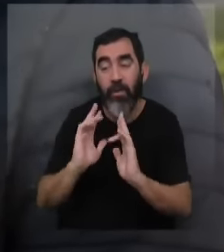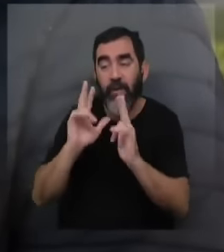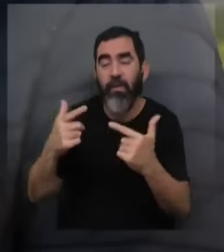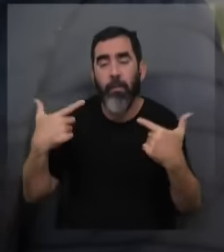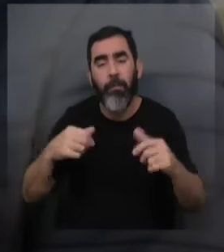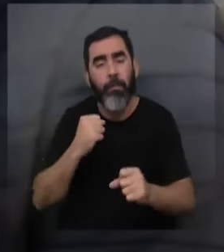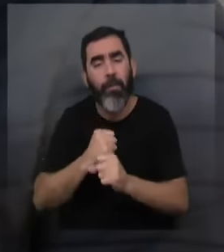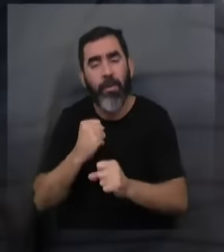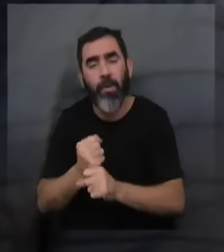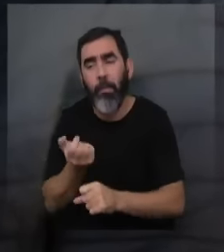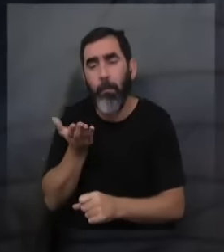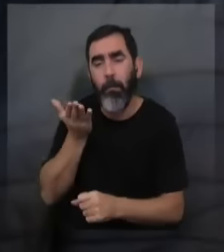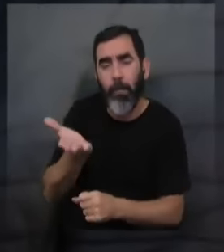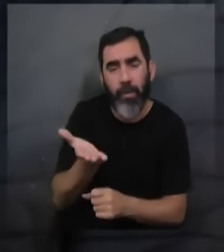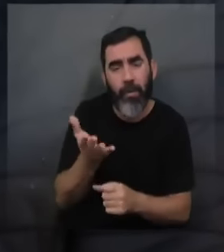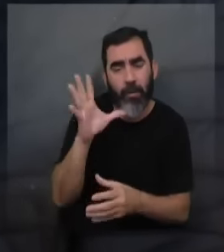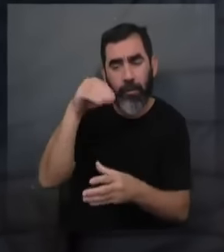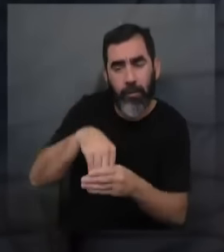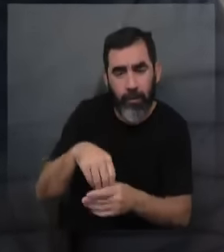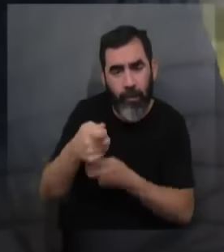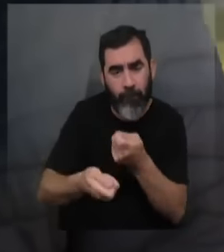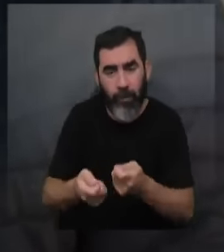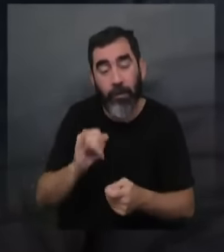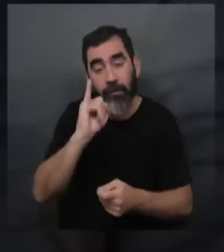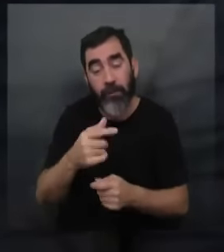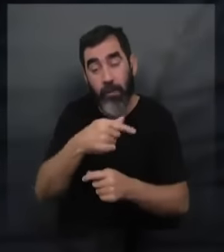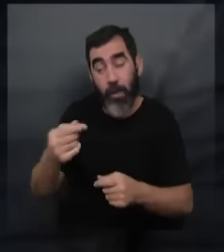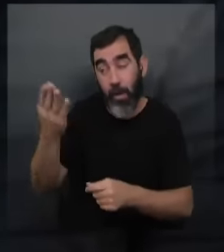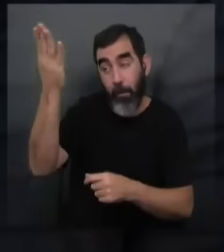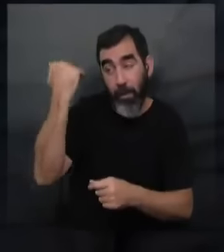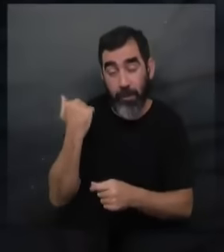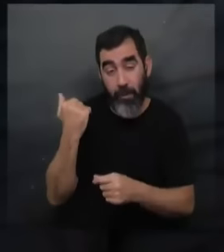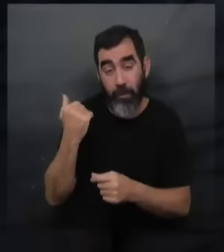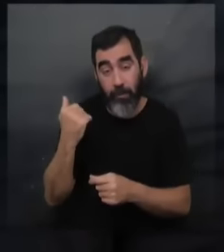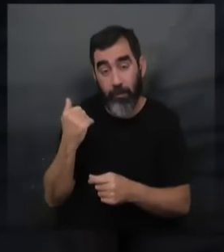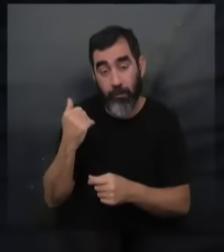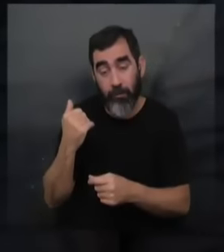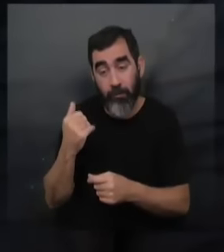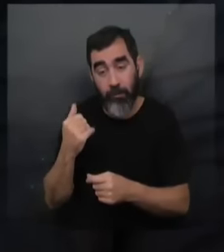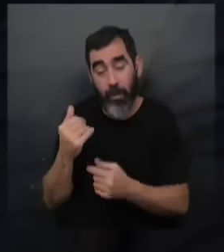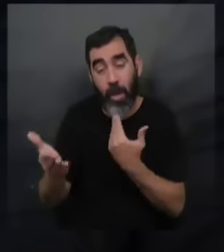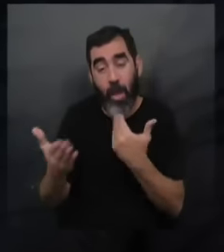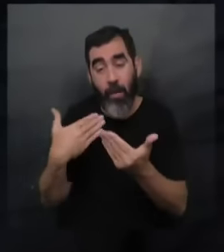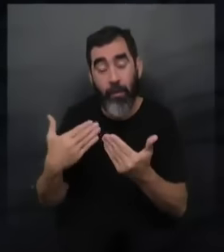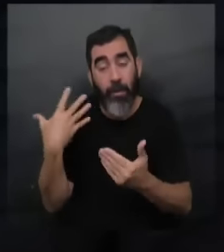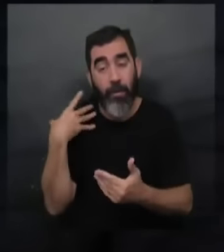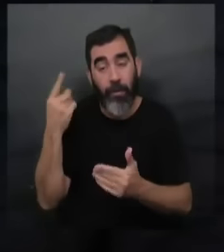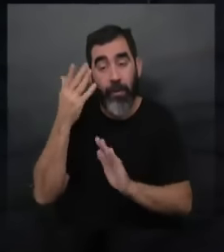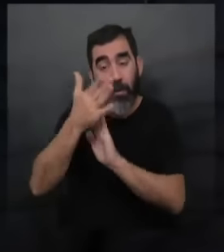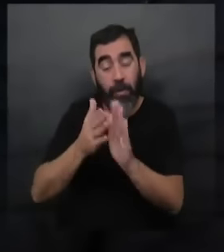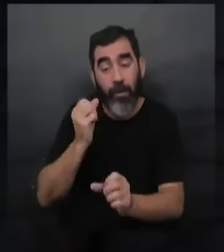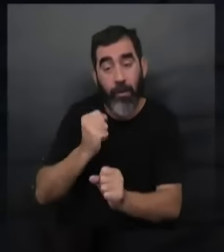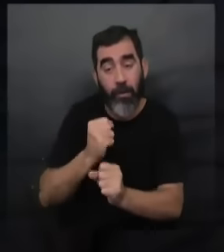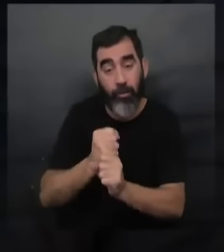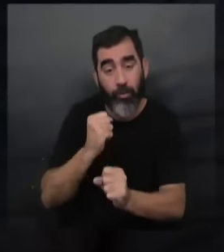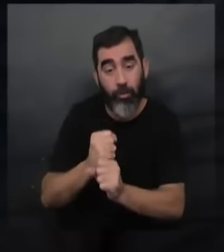trabajo que ustedes han pedido que se intervenga Sí nosotros la semana pasada Tuvimos una este charla con el director nacional de trabajo Federico